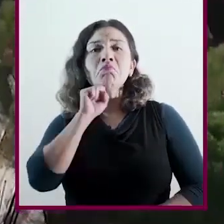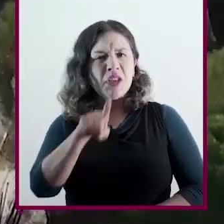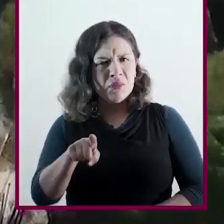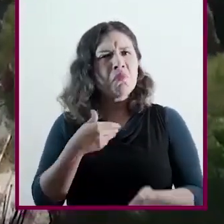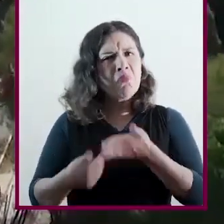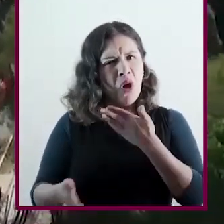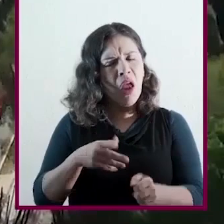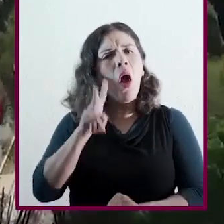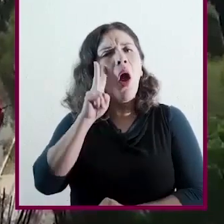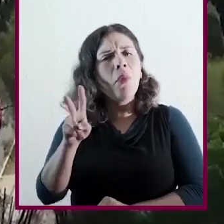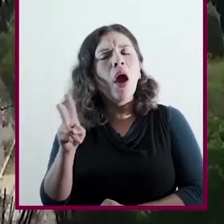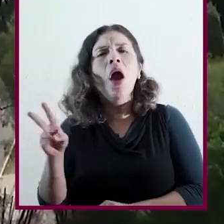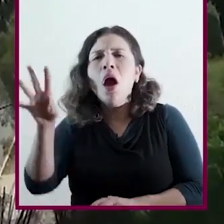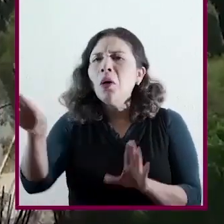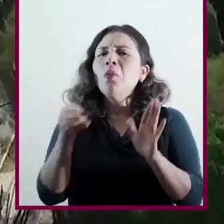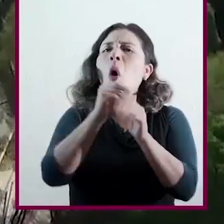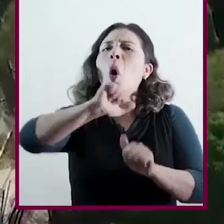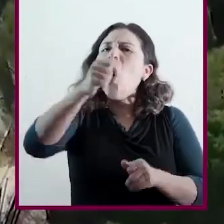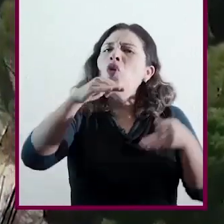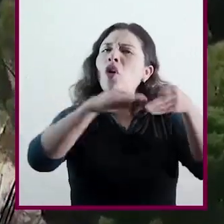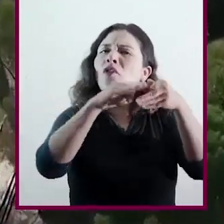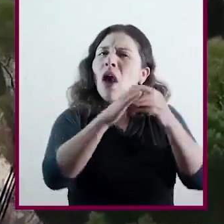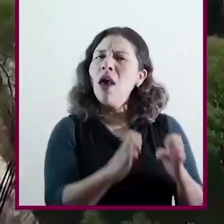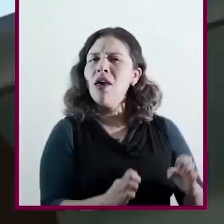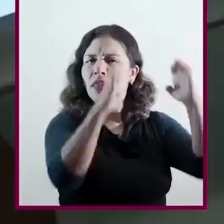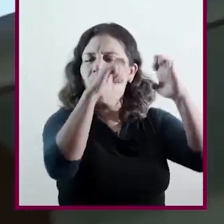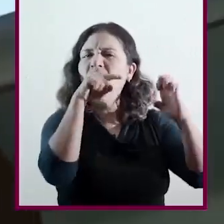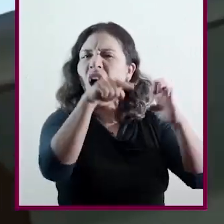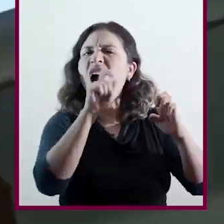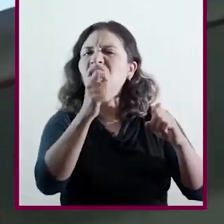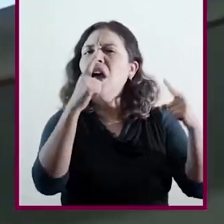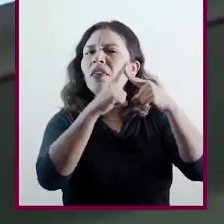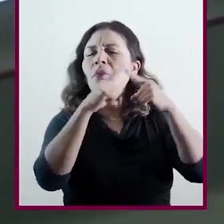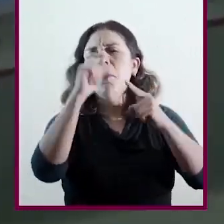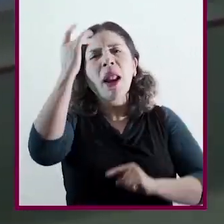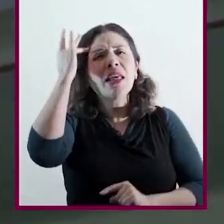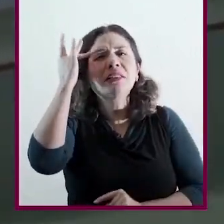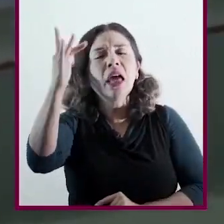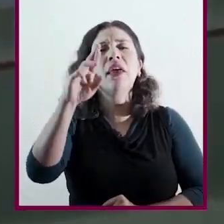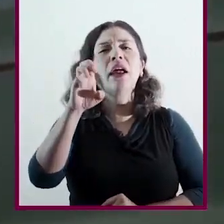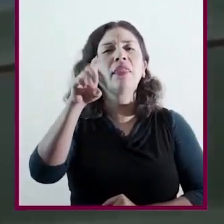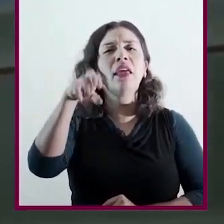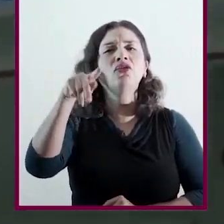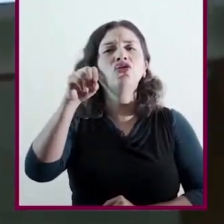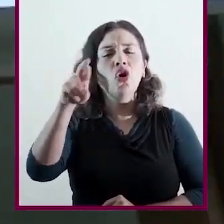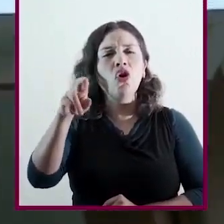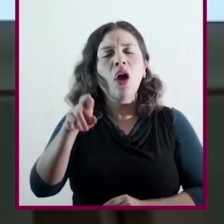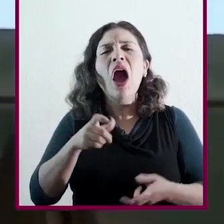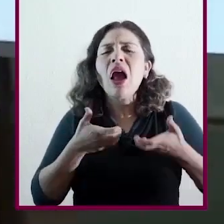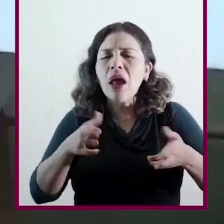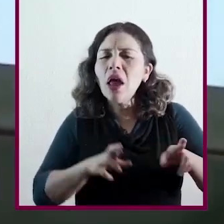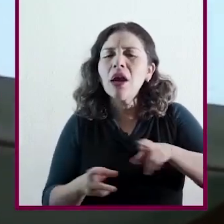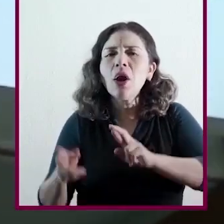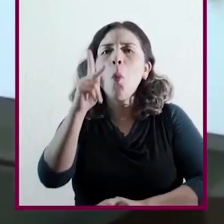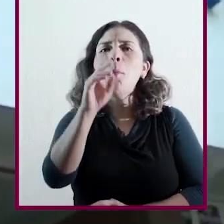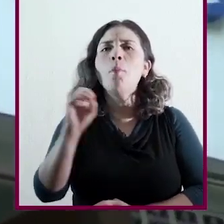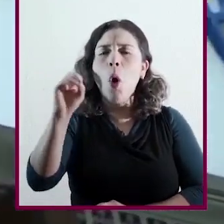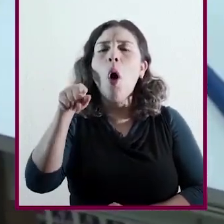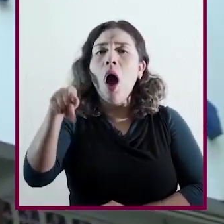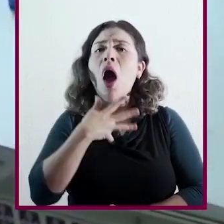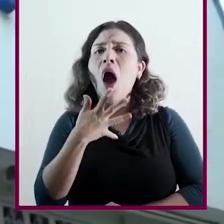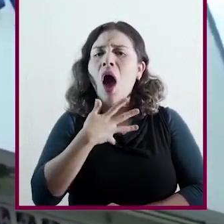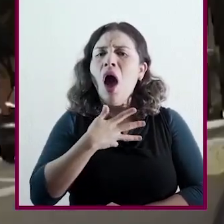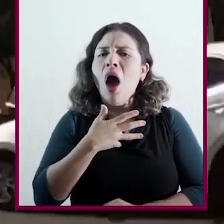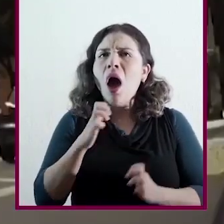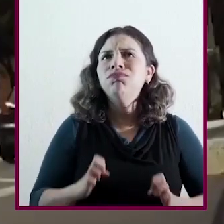El mismo estilo se ve reflejado en una construcción cercana. El Templo del Santísimo Redentor, en Río Po, consta